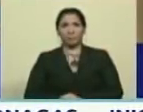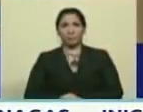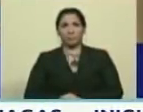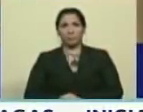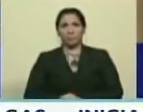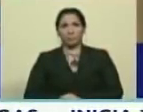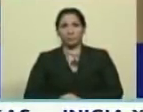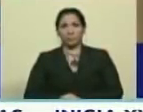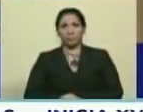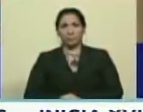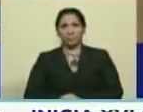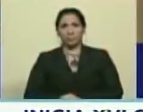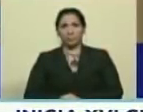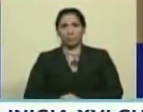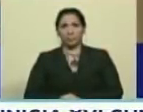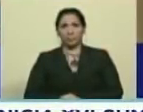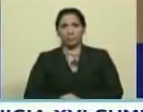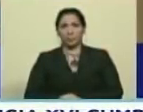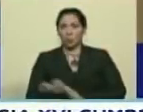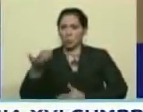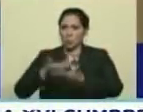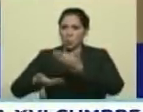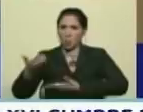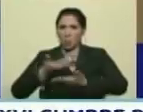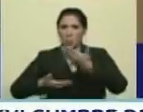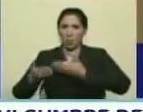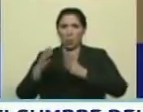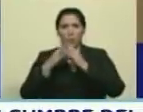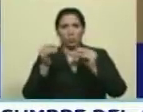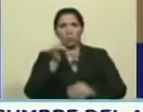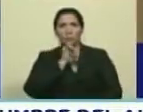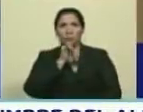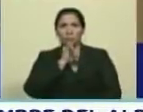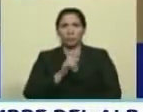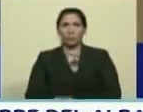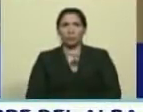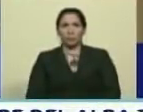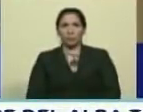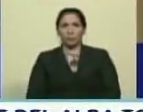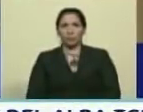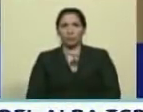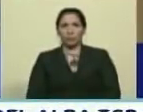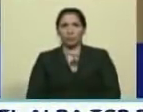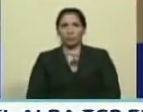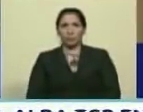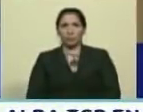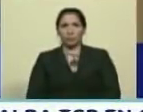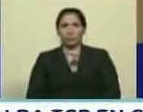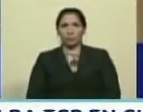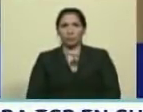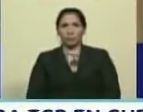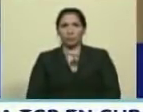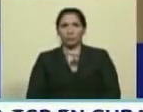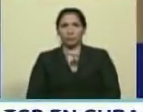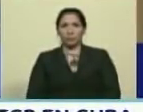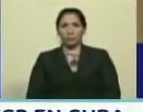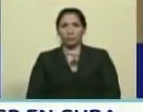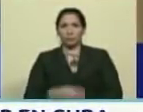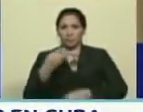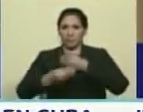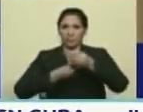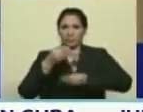Vuestra elección, según todos los informes, nos llevará fueron realizadas, perdón,